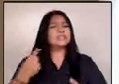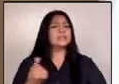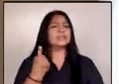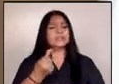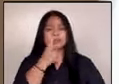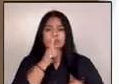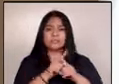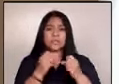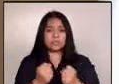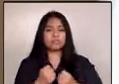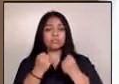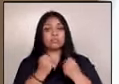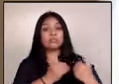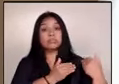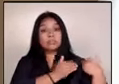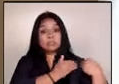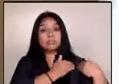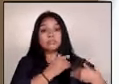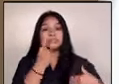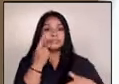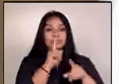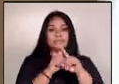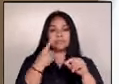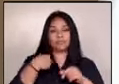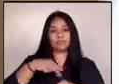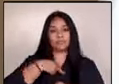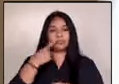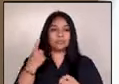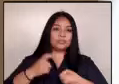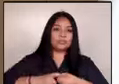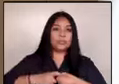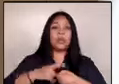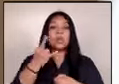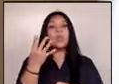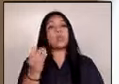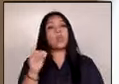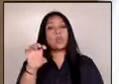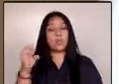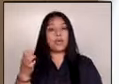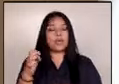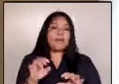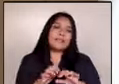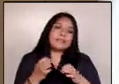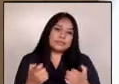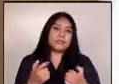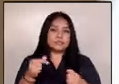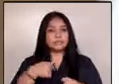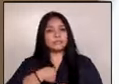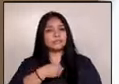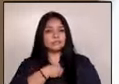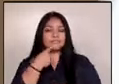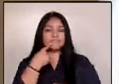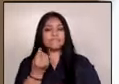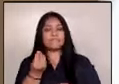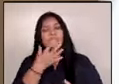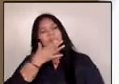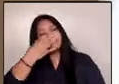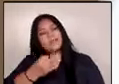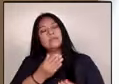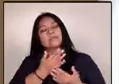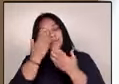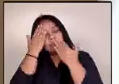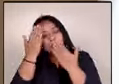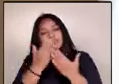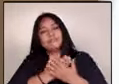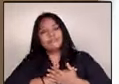nuestro compromiso nuestro partenariado con la Unión Europea en ese sentido quisiera expresar mi sincero agradecimiento a todos los